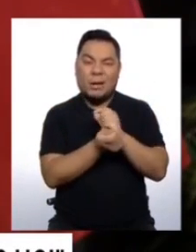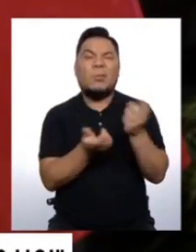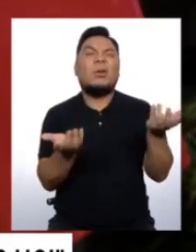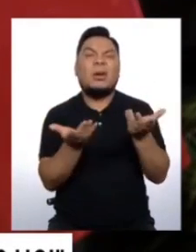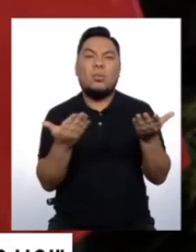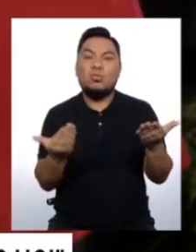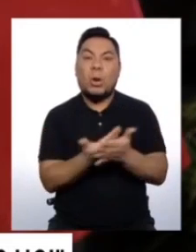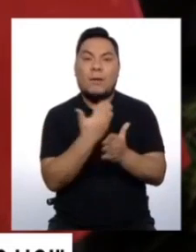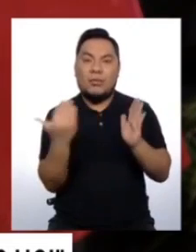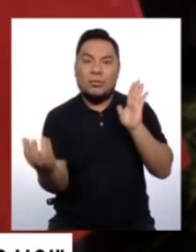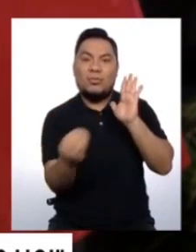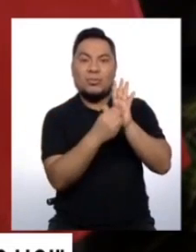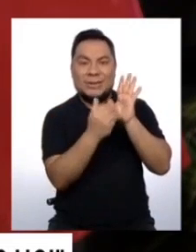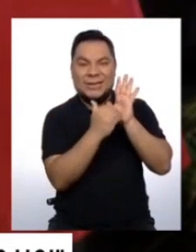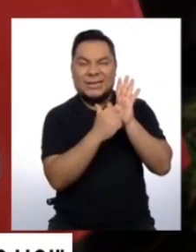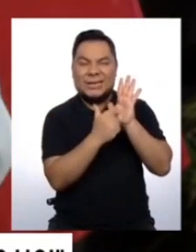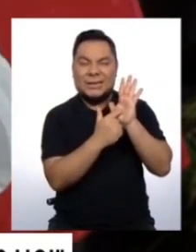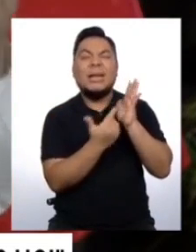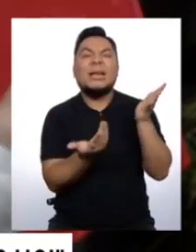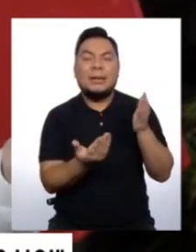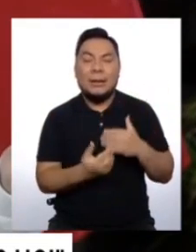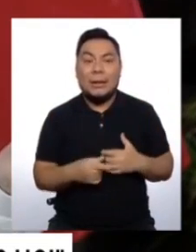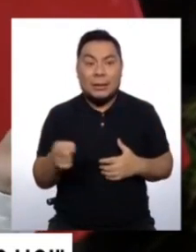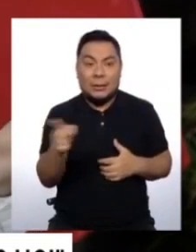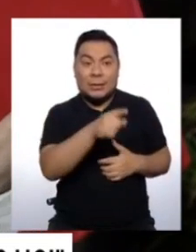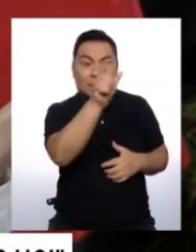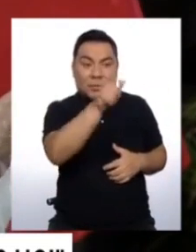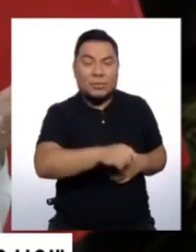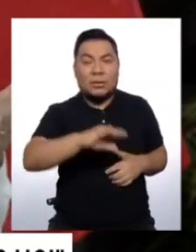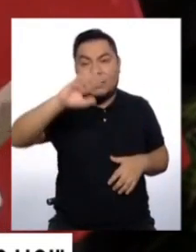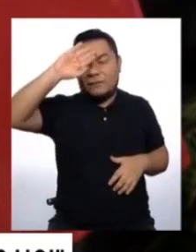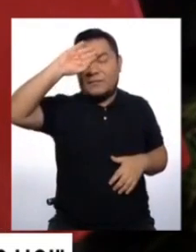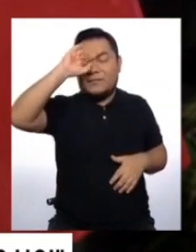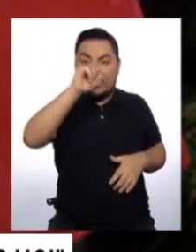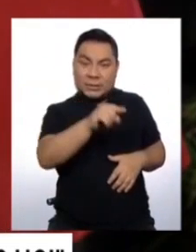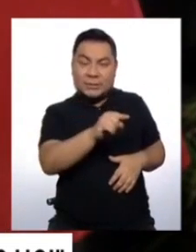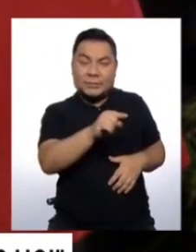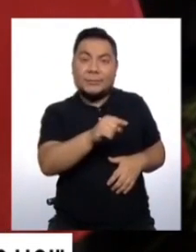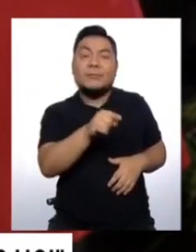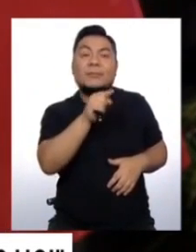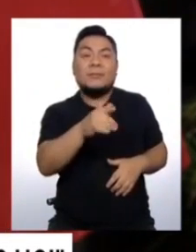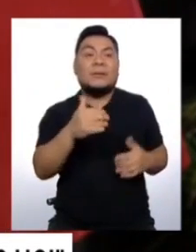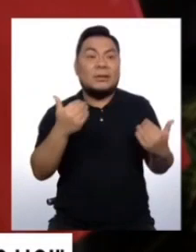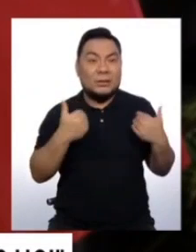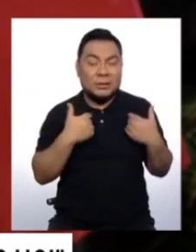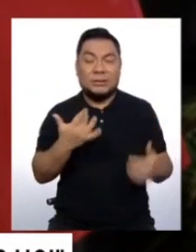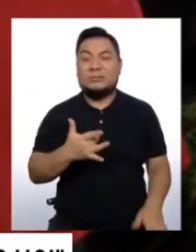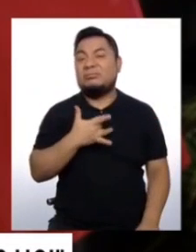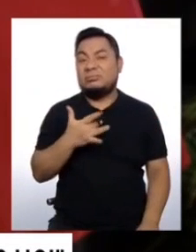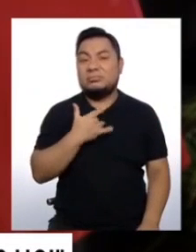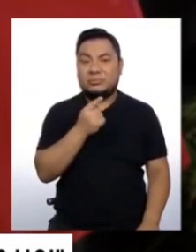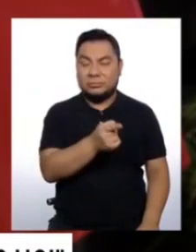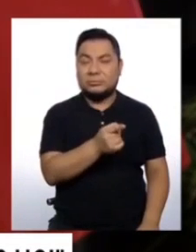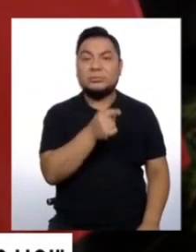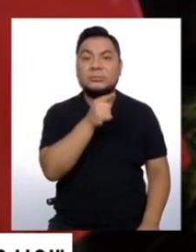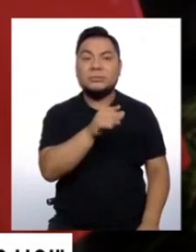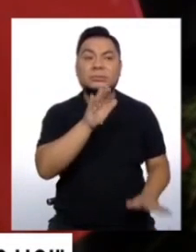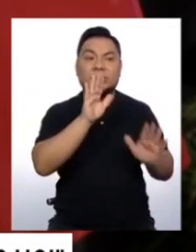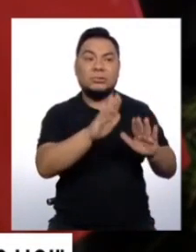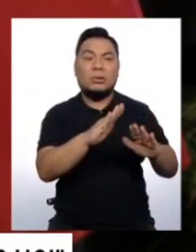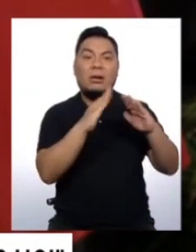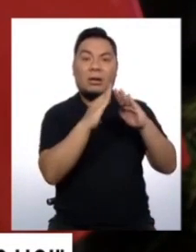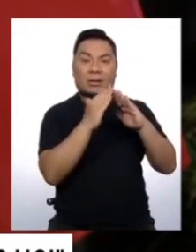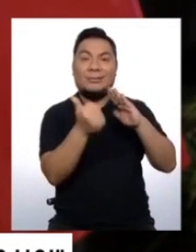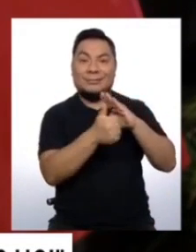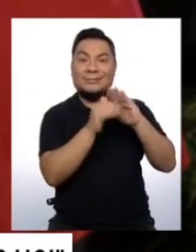que a las personas que se identifican como positivas y que tienen síntomas, pero están en su